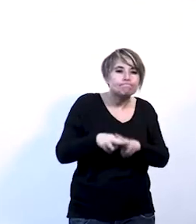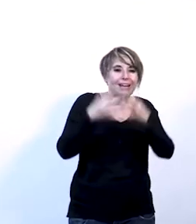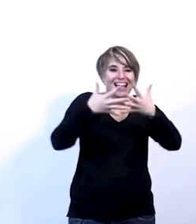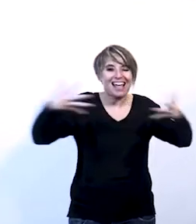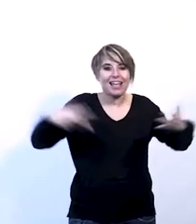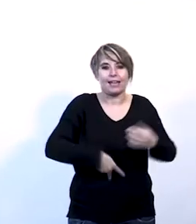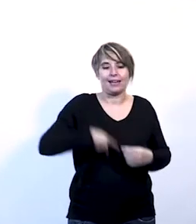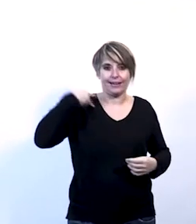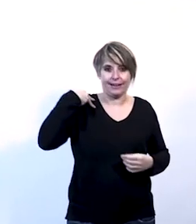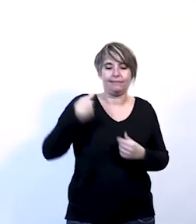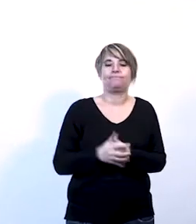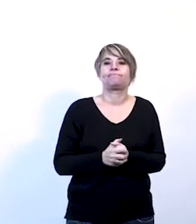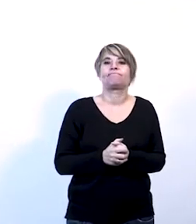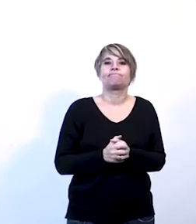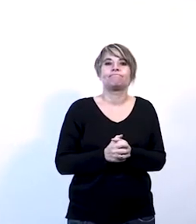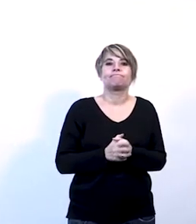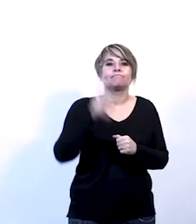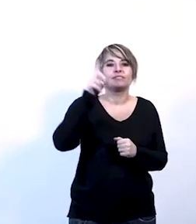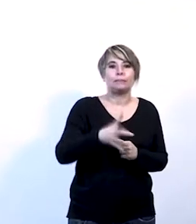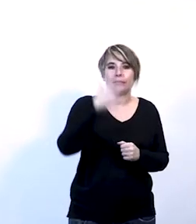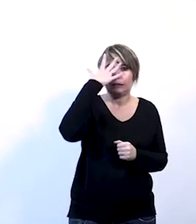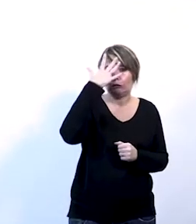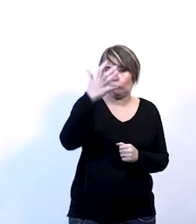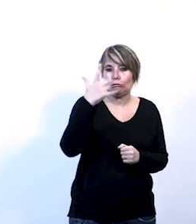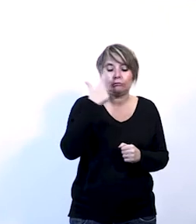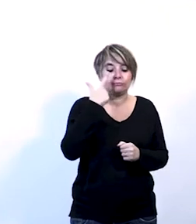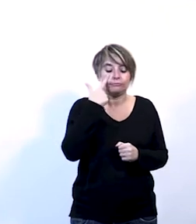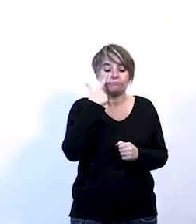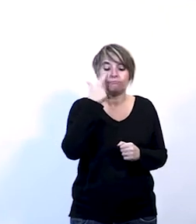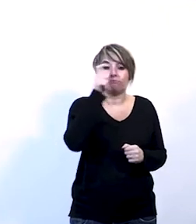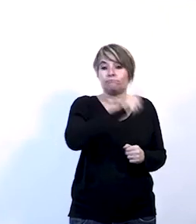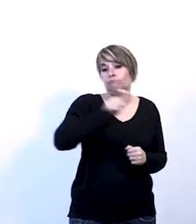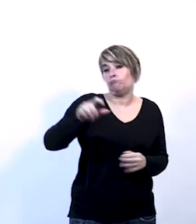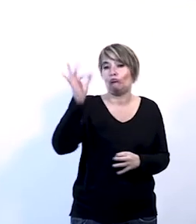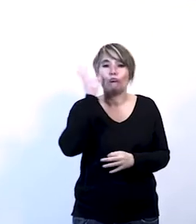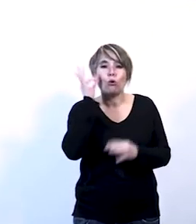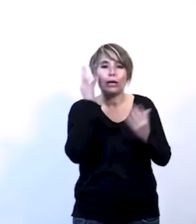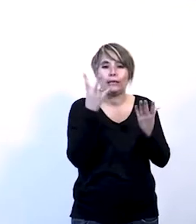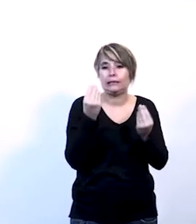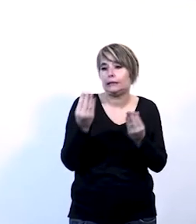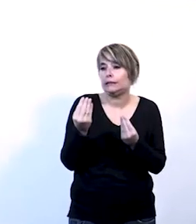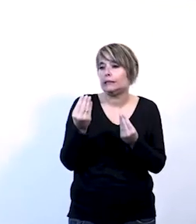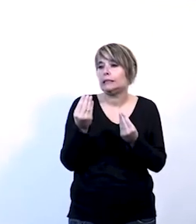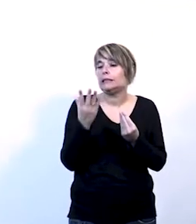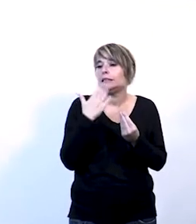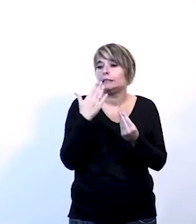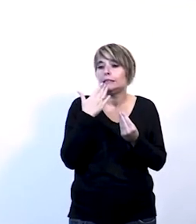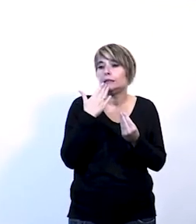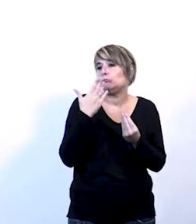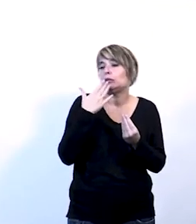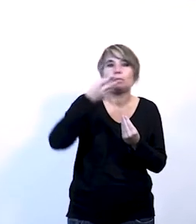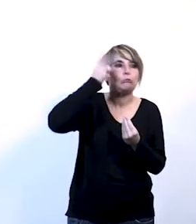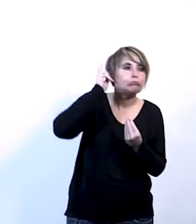más lejos. Tenemos que también recordarnos de que muchas de las mujeres, si nos sentamos una colombiana con una peruana,